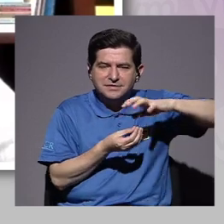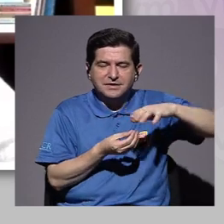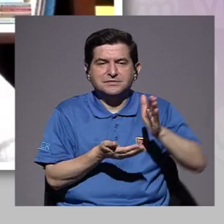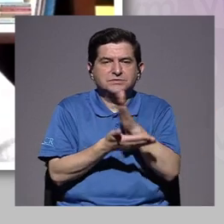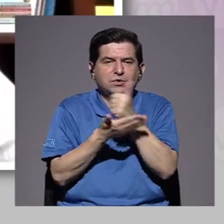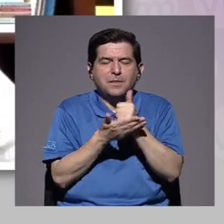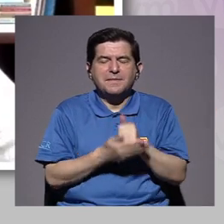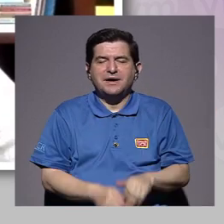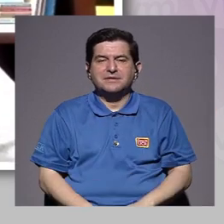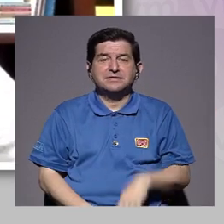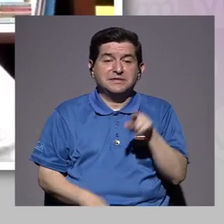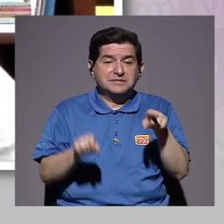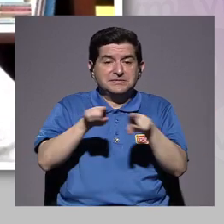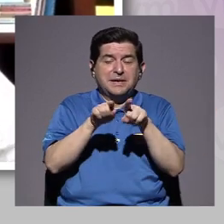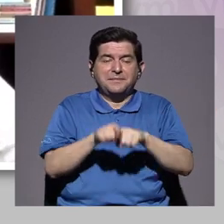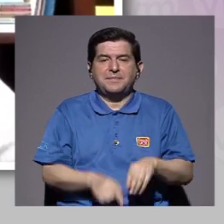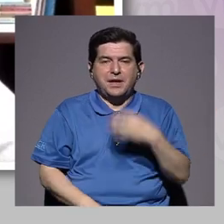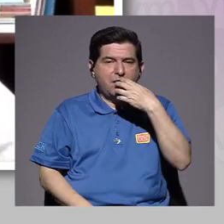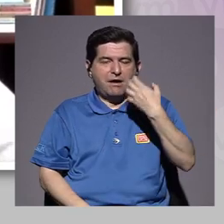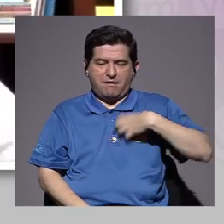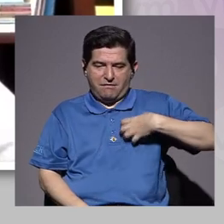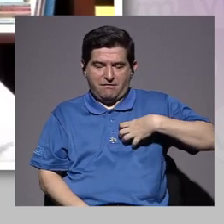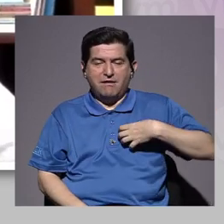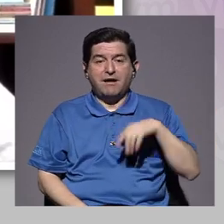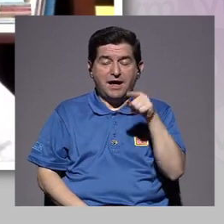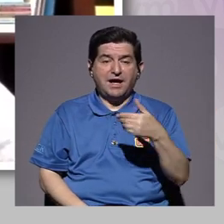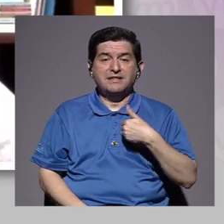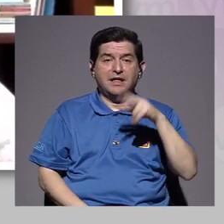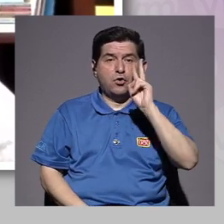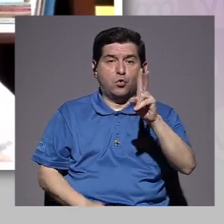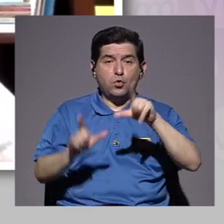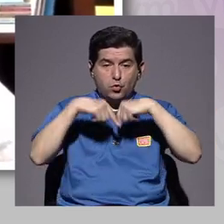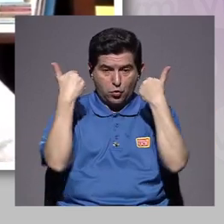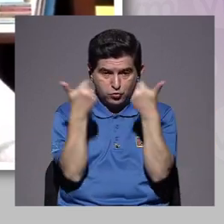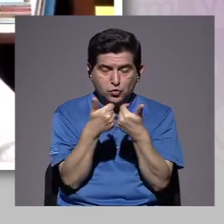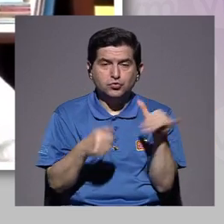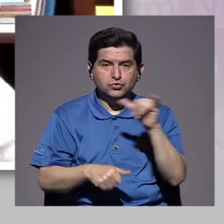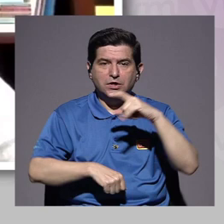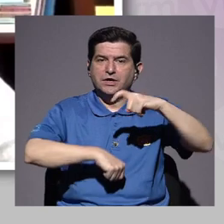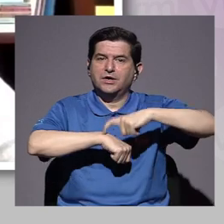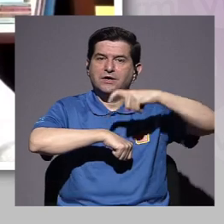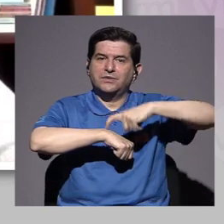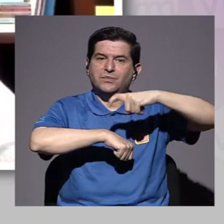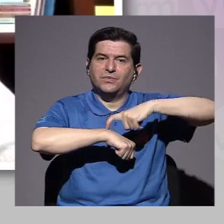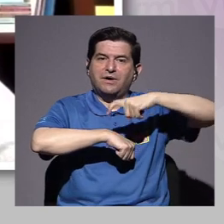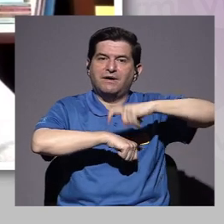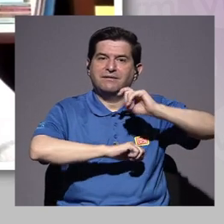o pedazos de manzana a las ensaladas y ahí tengo los dos grupos a la vez.